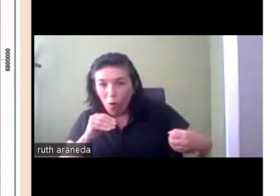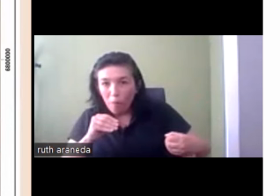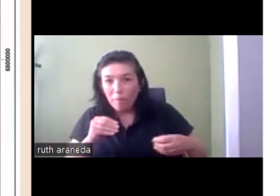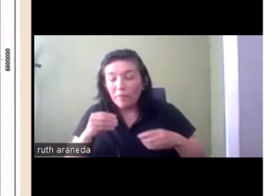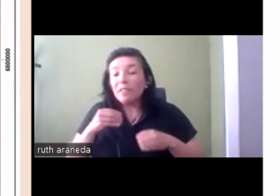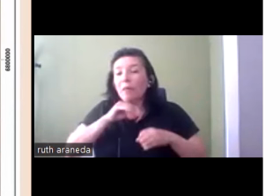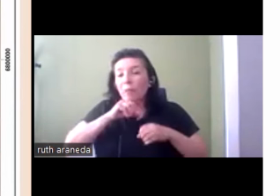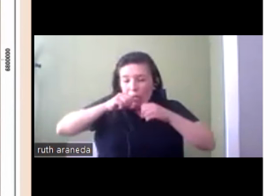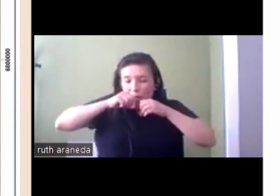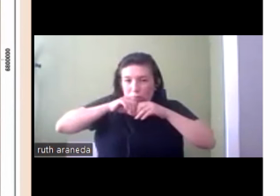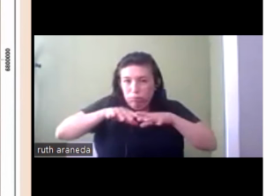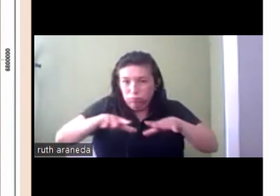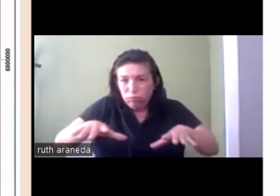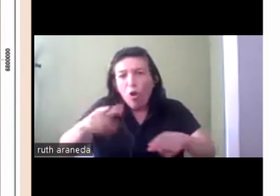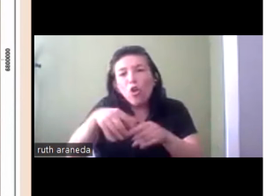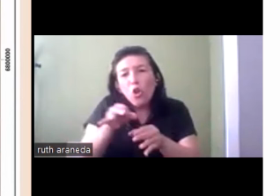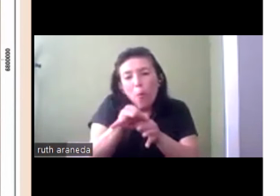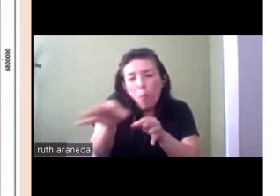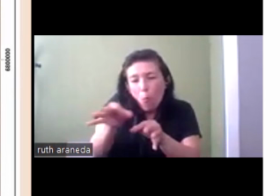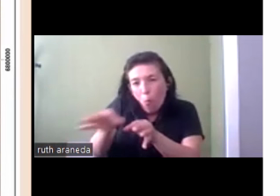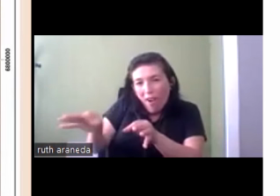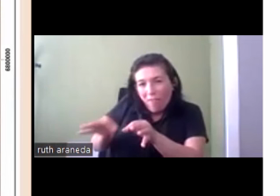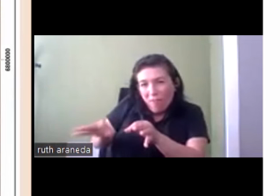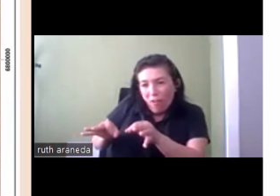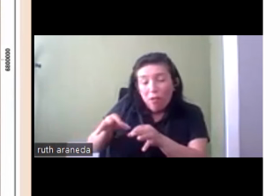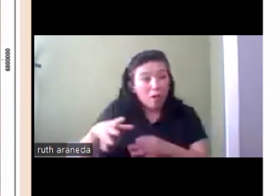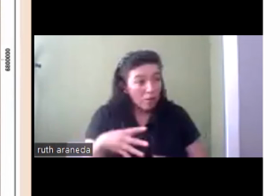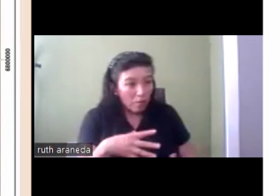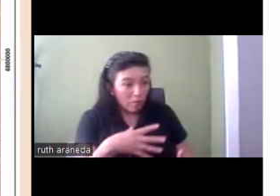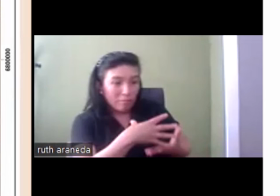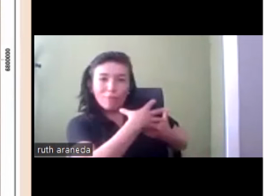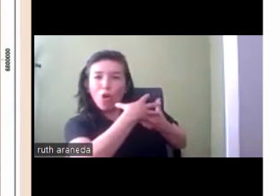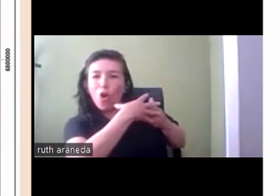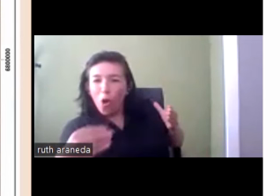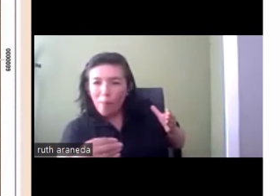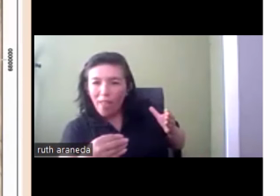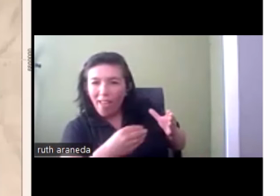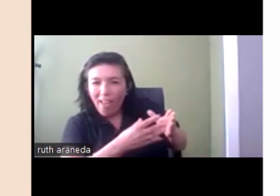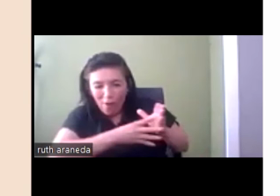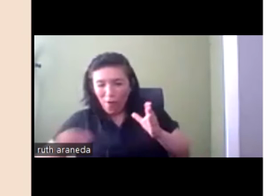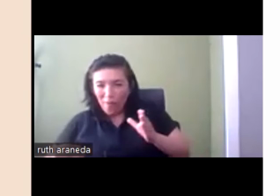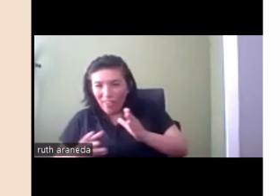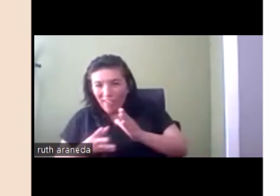a poblaciones no diaguitas que finalmente terminan un poco adoptando estas referencias visuales.